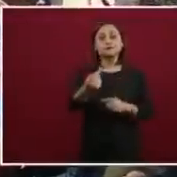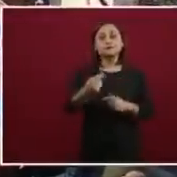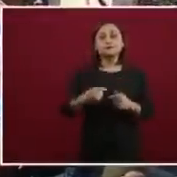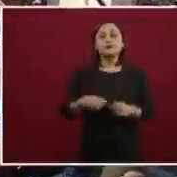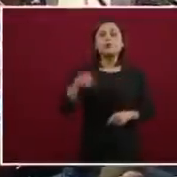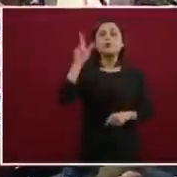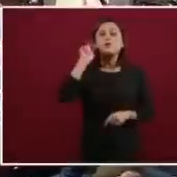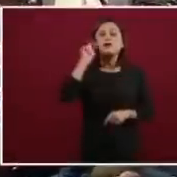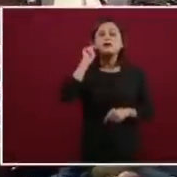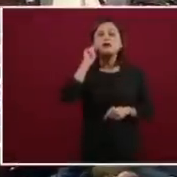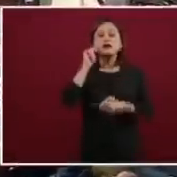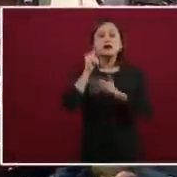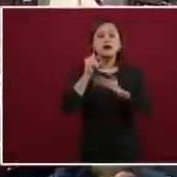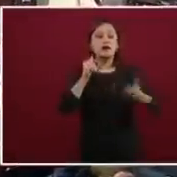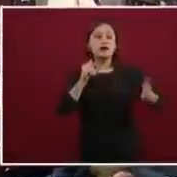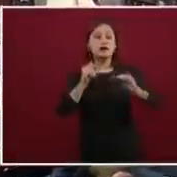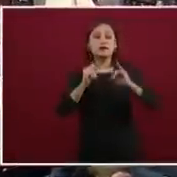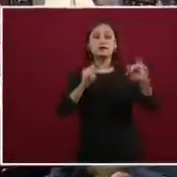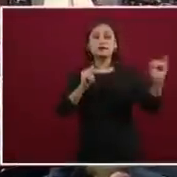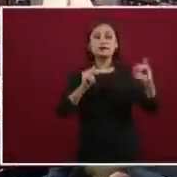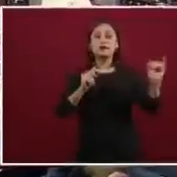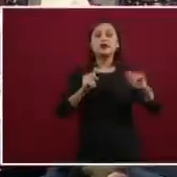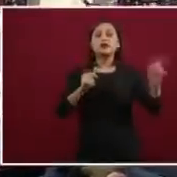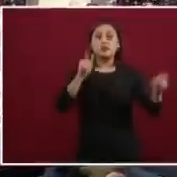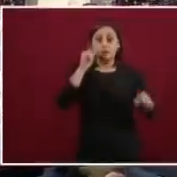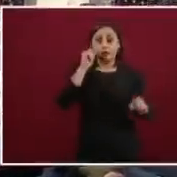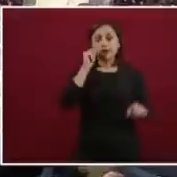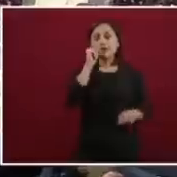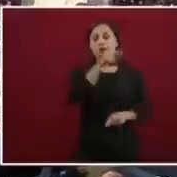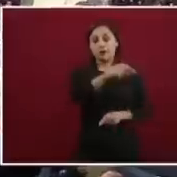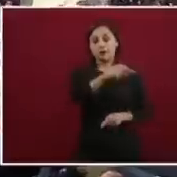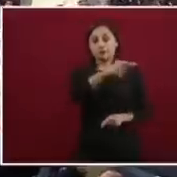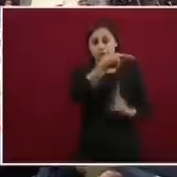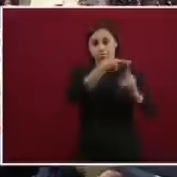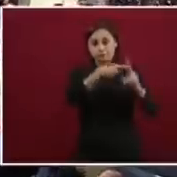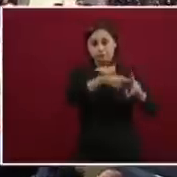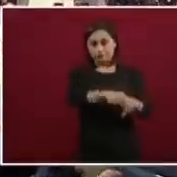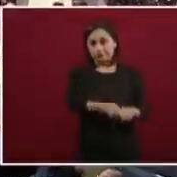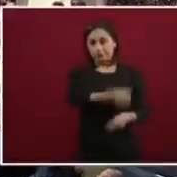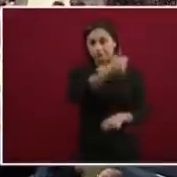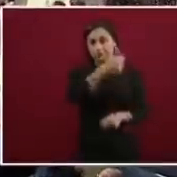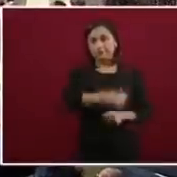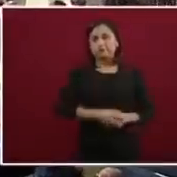izquierda mañana tú empiezas